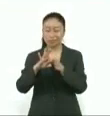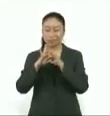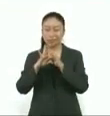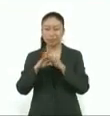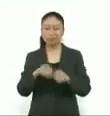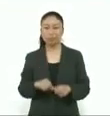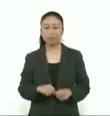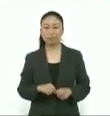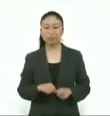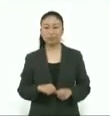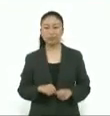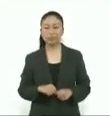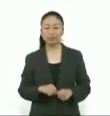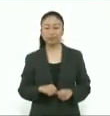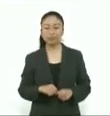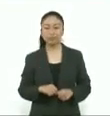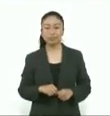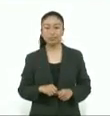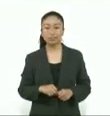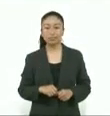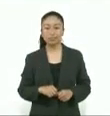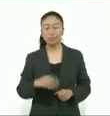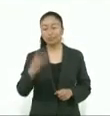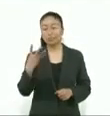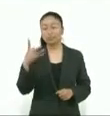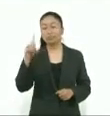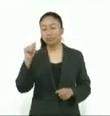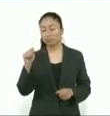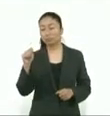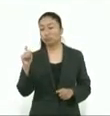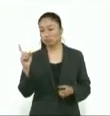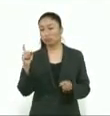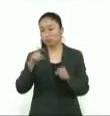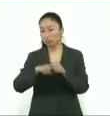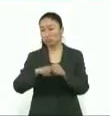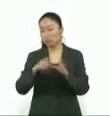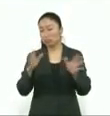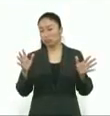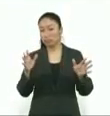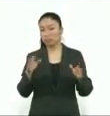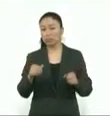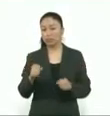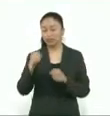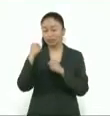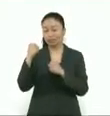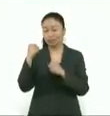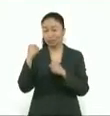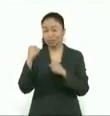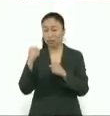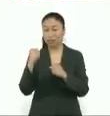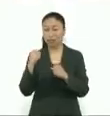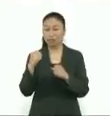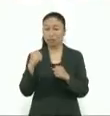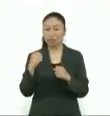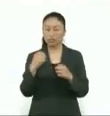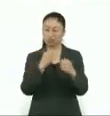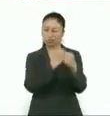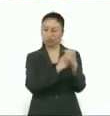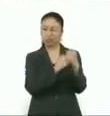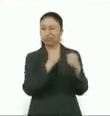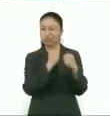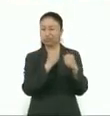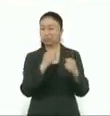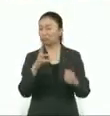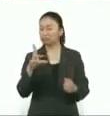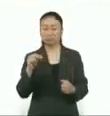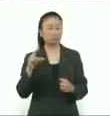quienes militamos en la Cuarta Transformación, la lucha nunca ha sido el poder. Entendemos